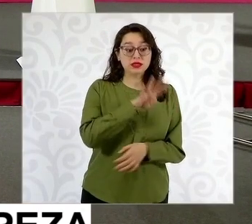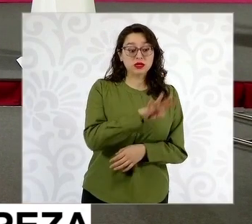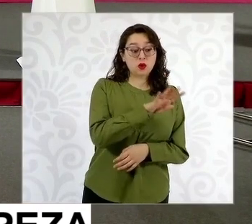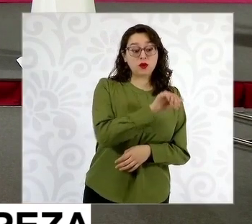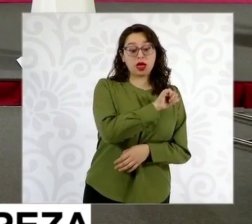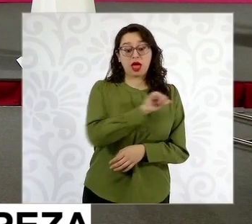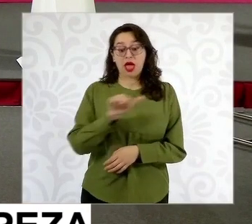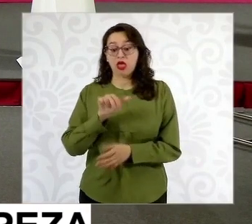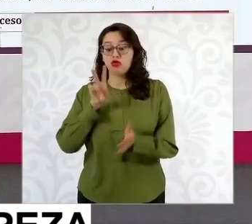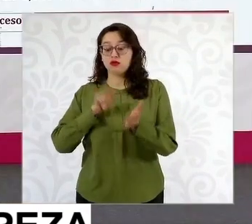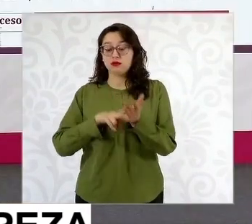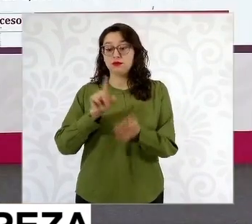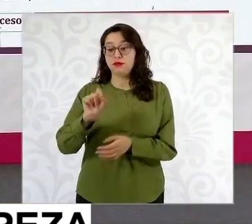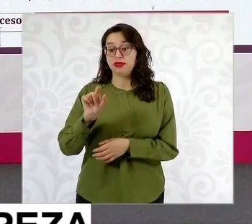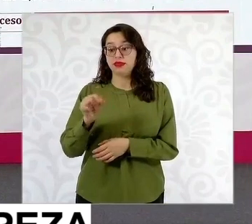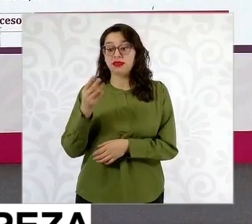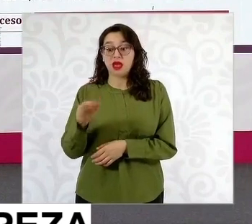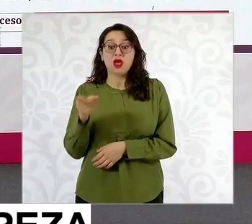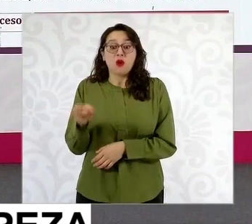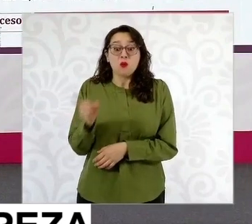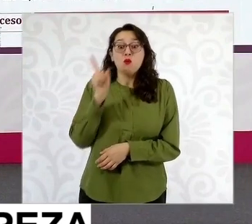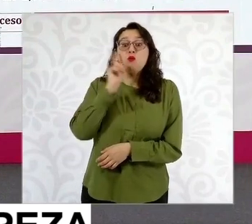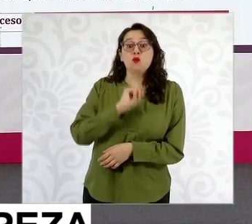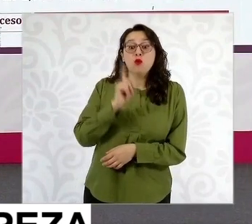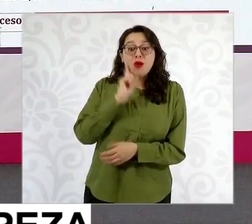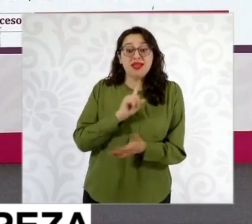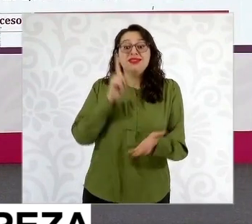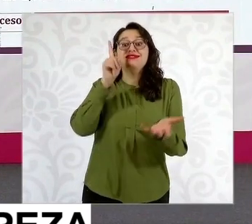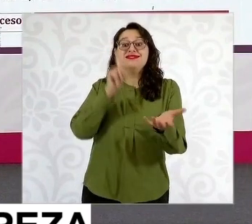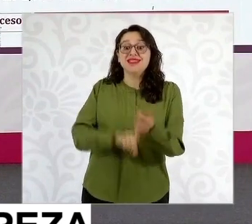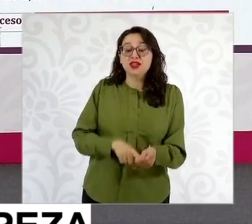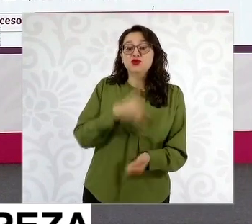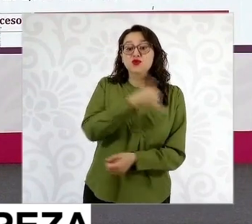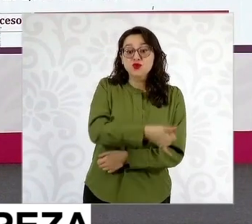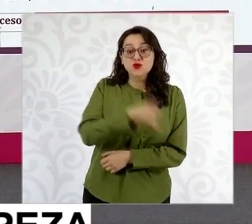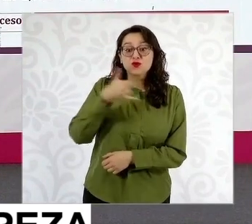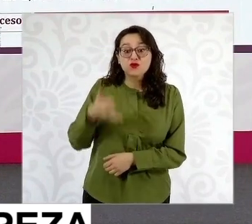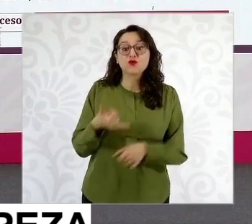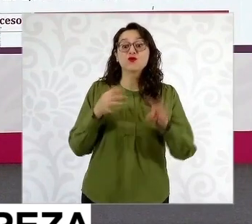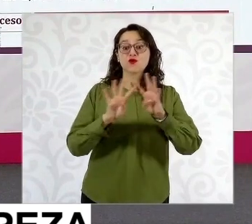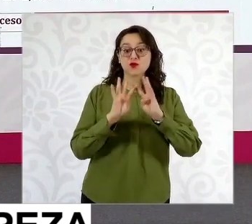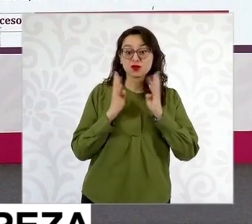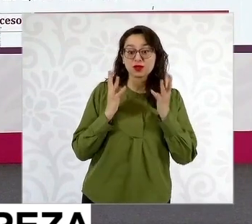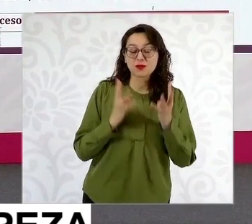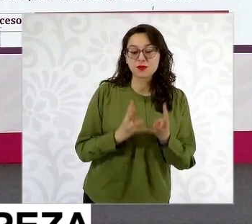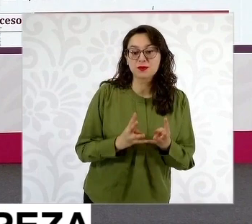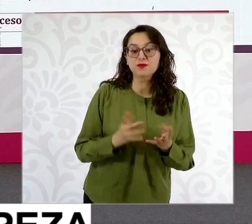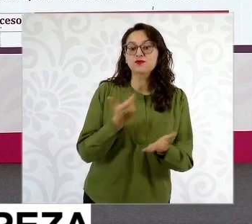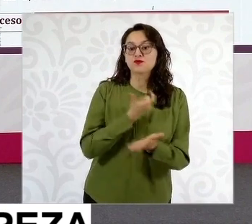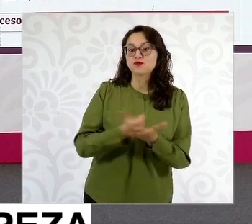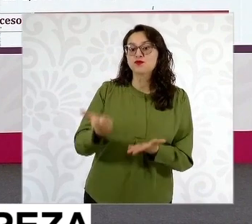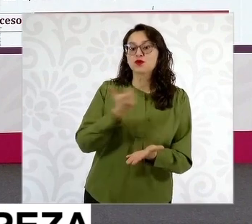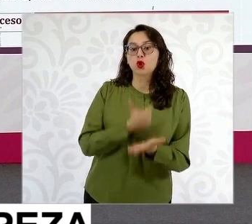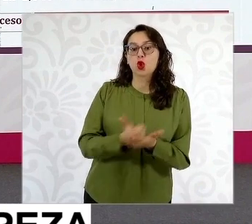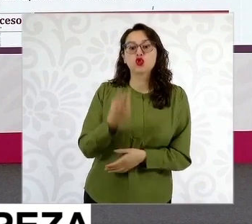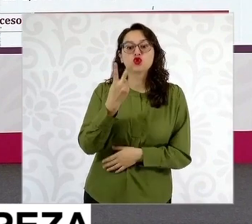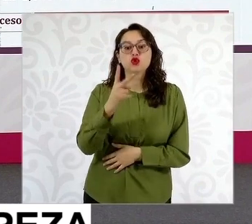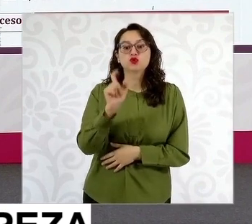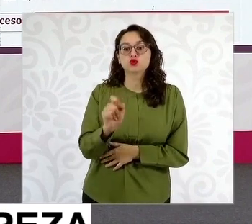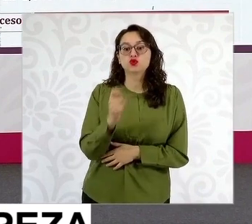Infonavit, participó en 64 sesiones y percibió 2.2 millones de